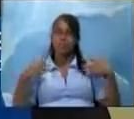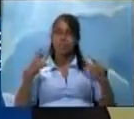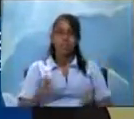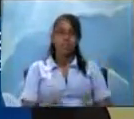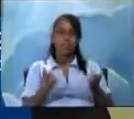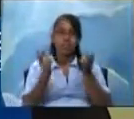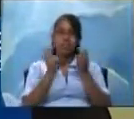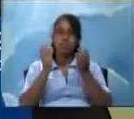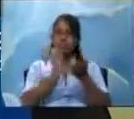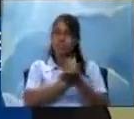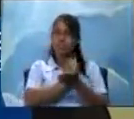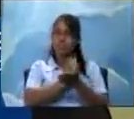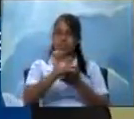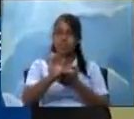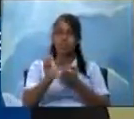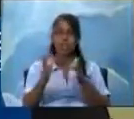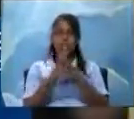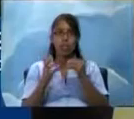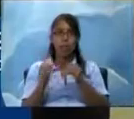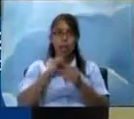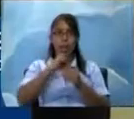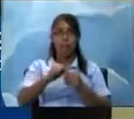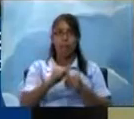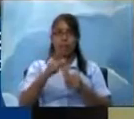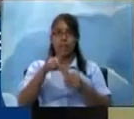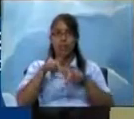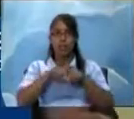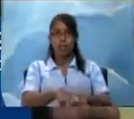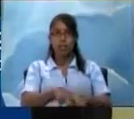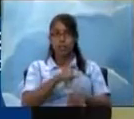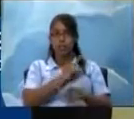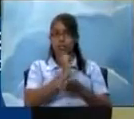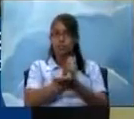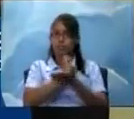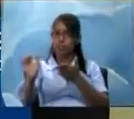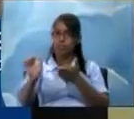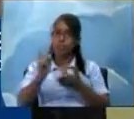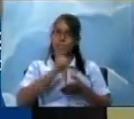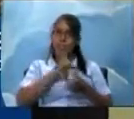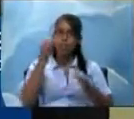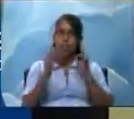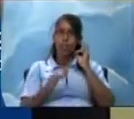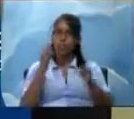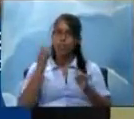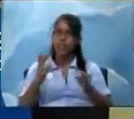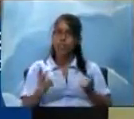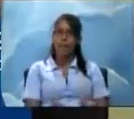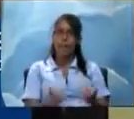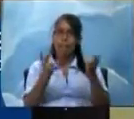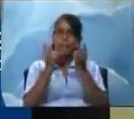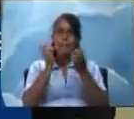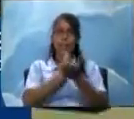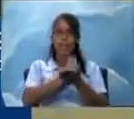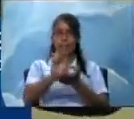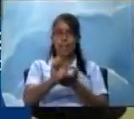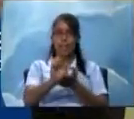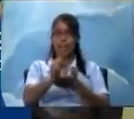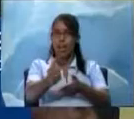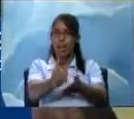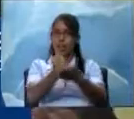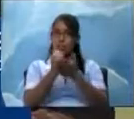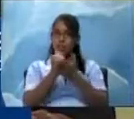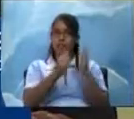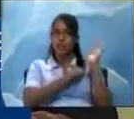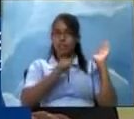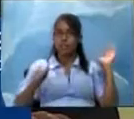vida eterna. El versículo dice: e irán estos al castigo eterno, y los justos a la vida eterna.